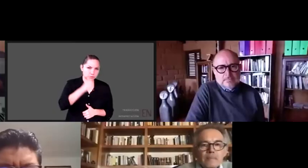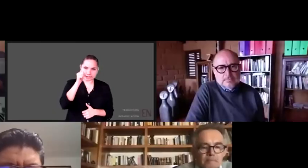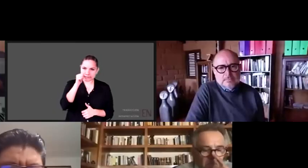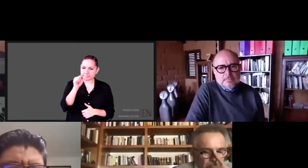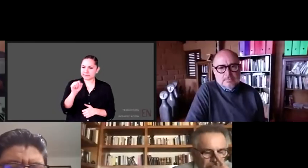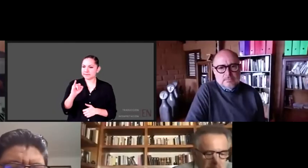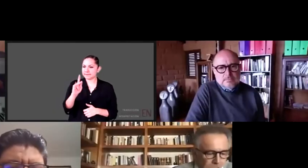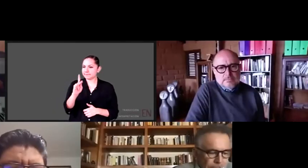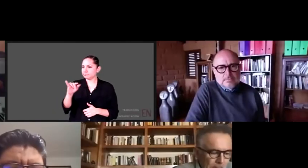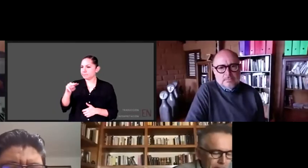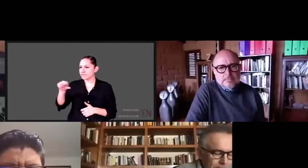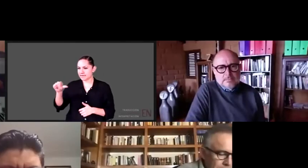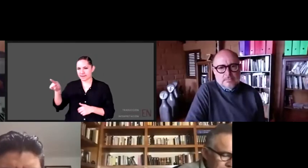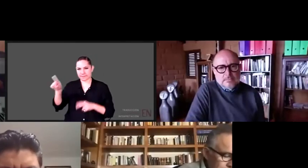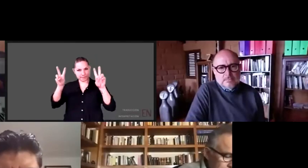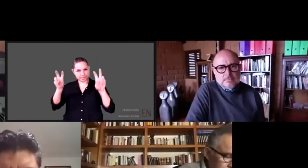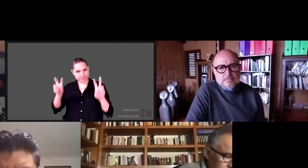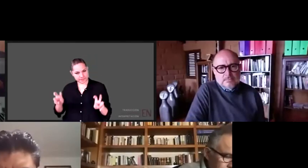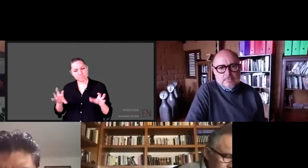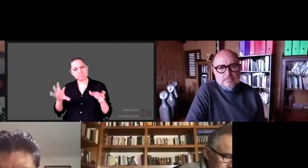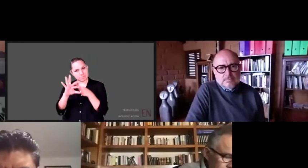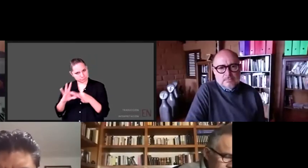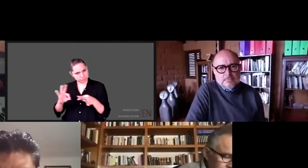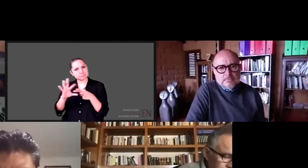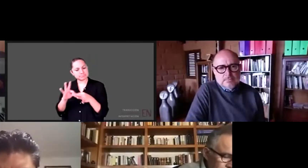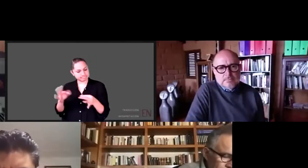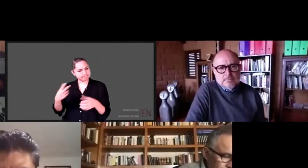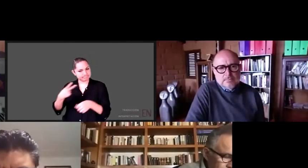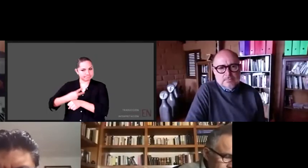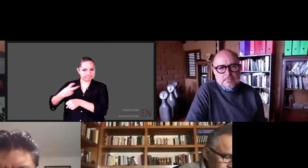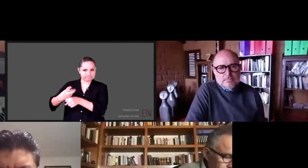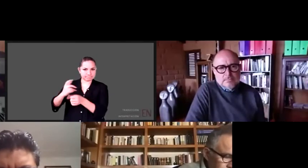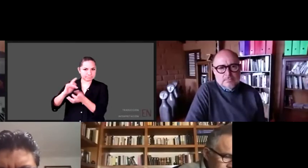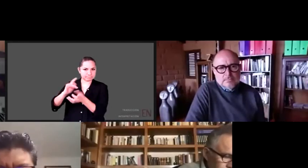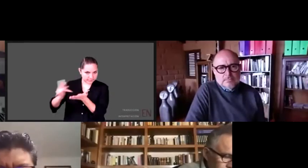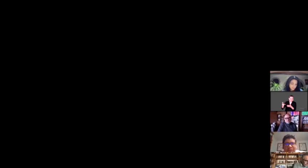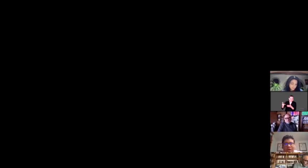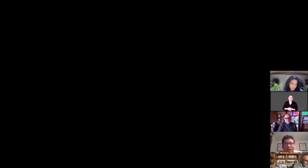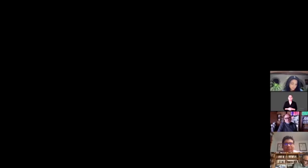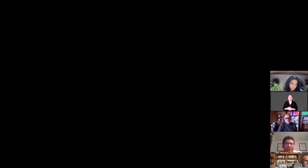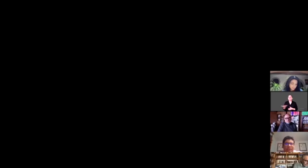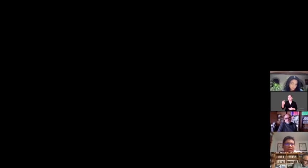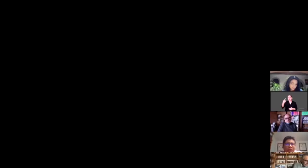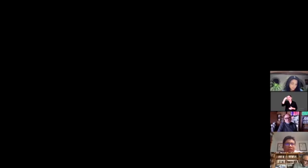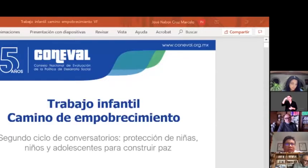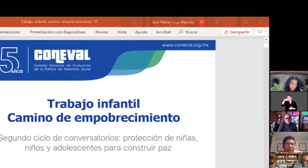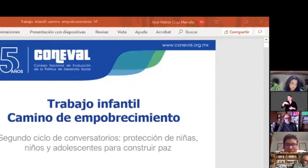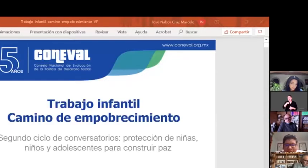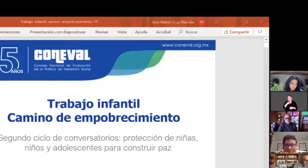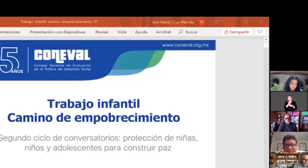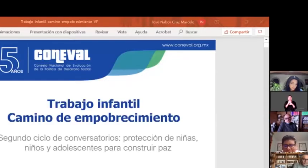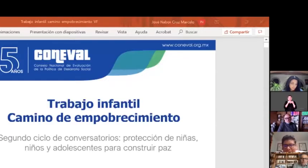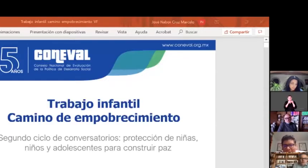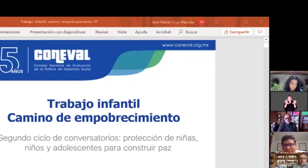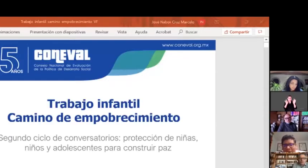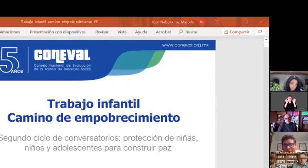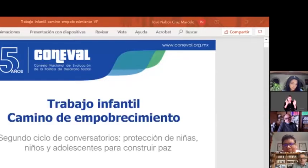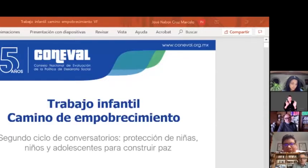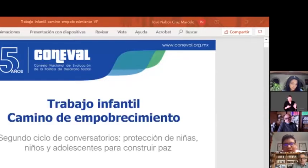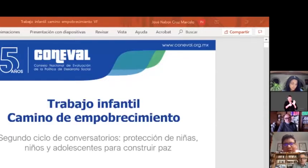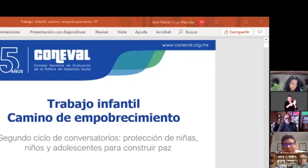Y justamente para que sea de mayor elocuencia la información que les voy a compartir, les